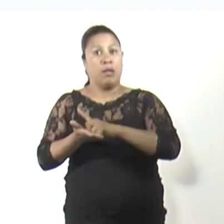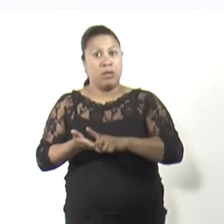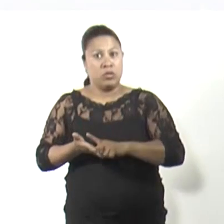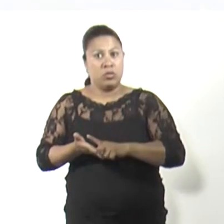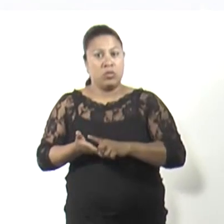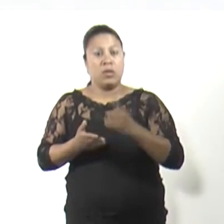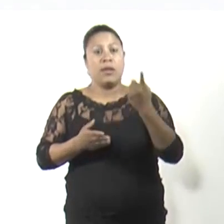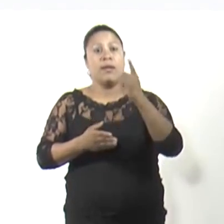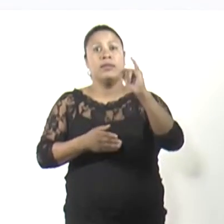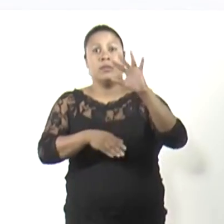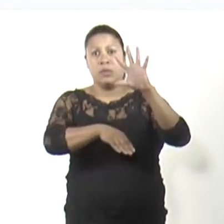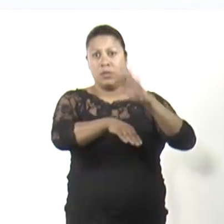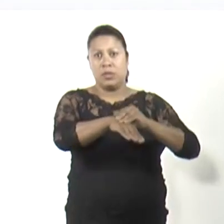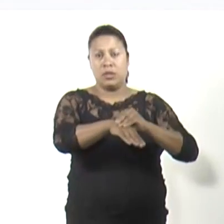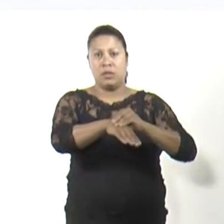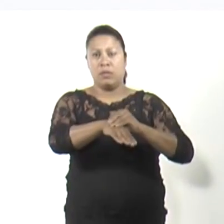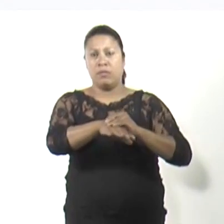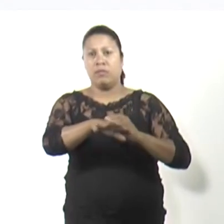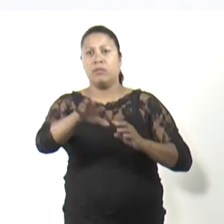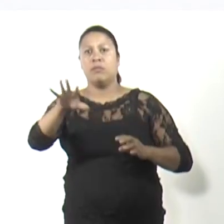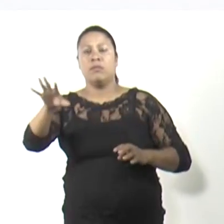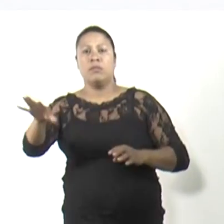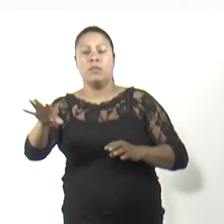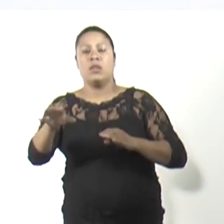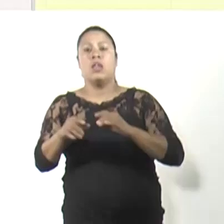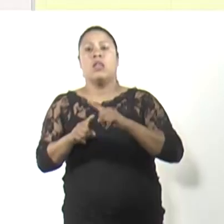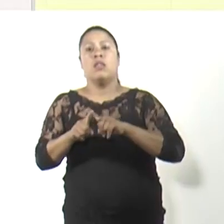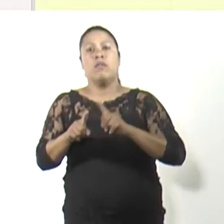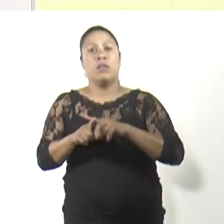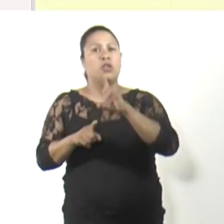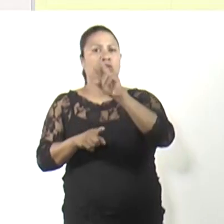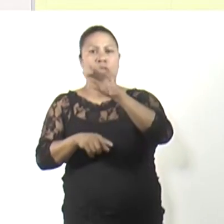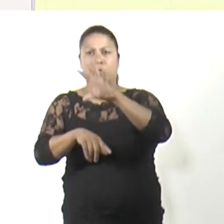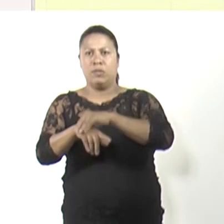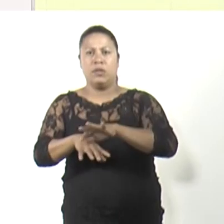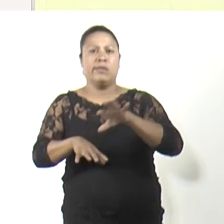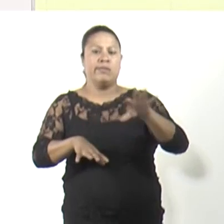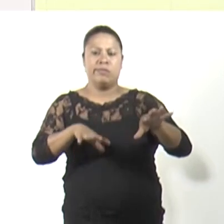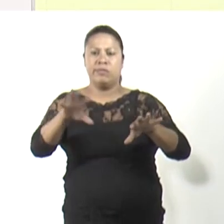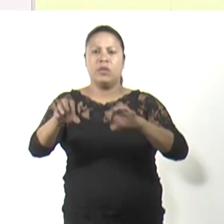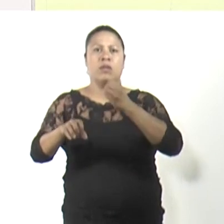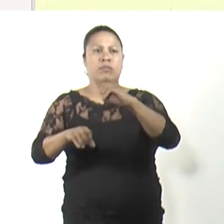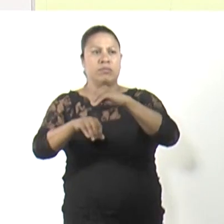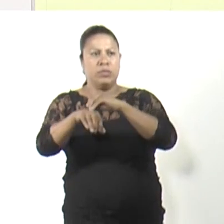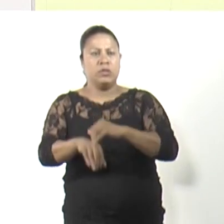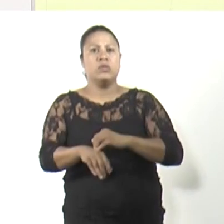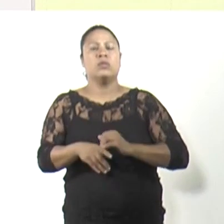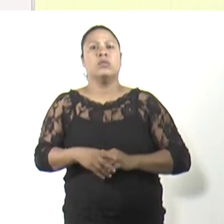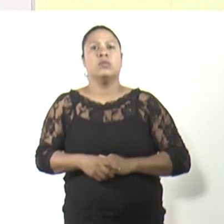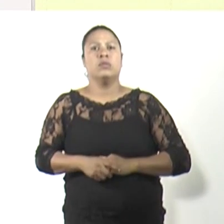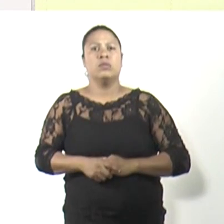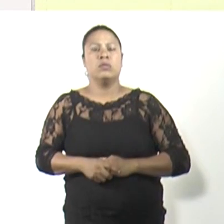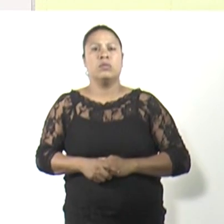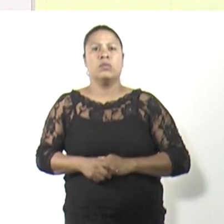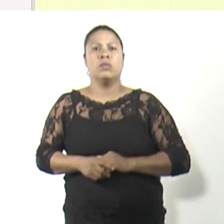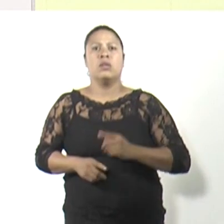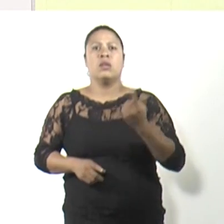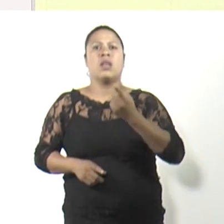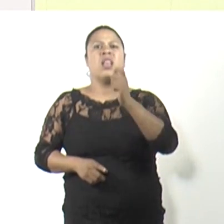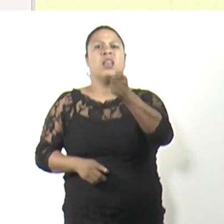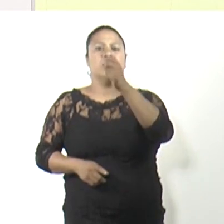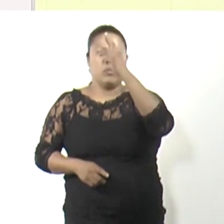está permitido. Dentro de las reglas, las obligaciones y lo que está